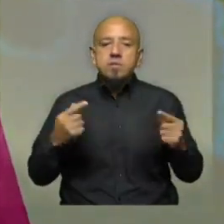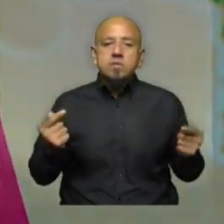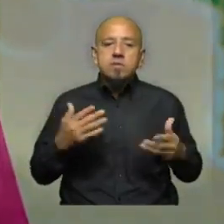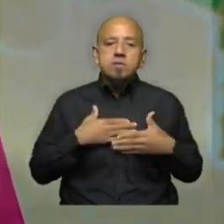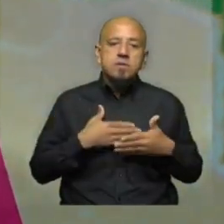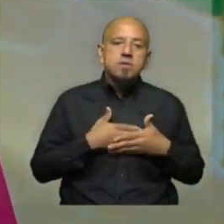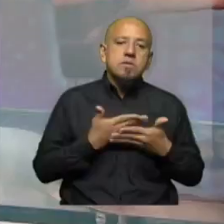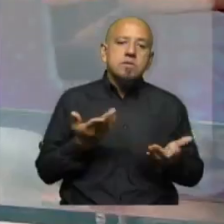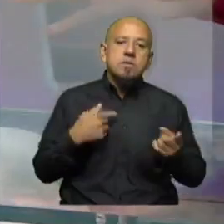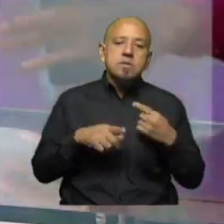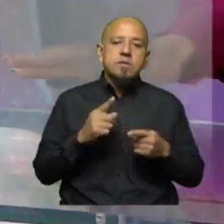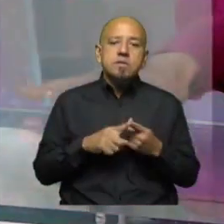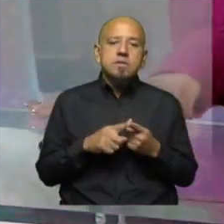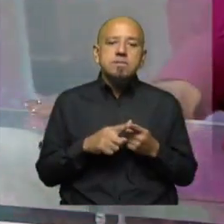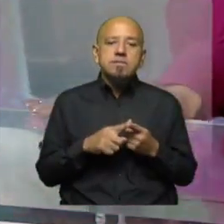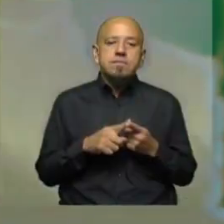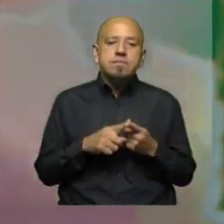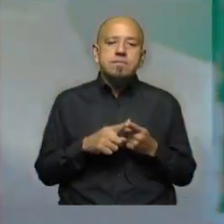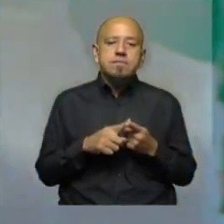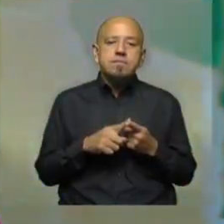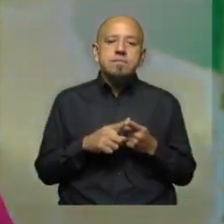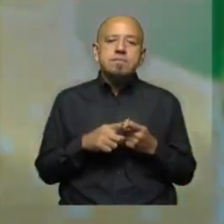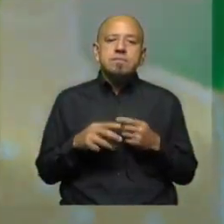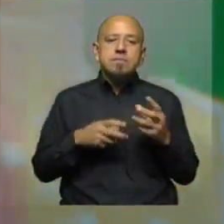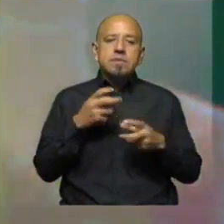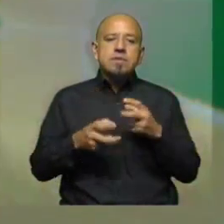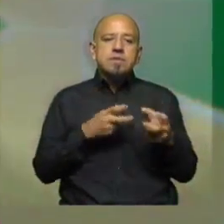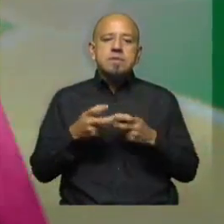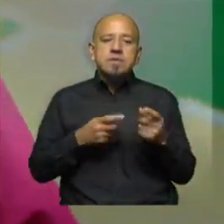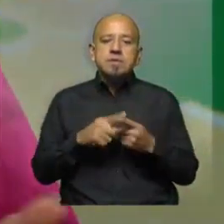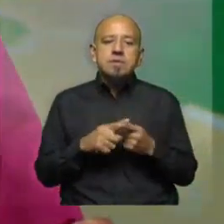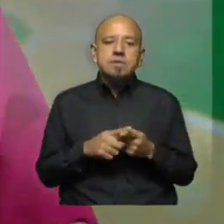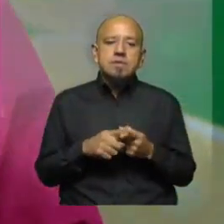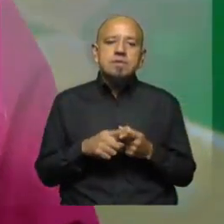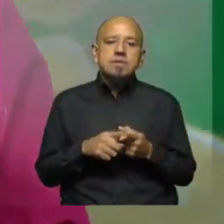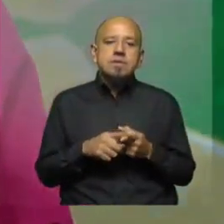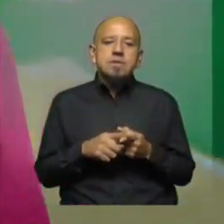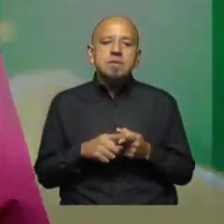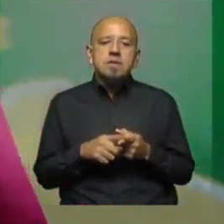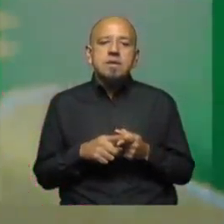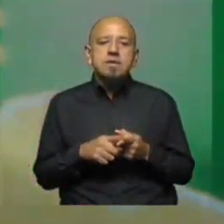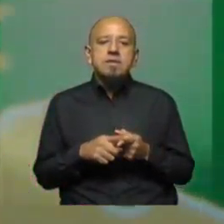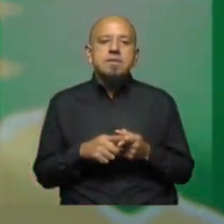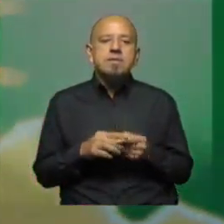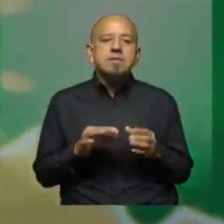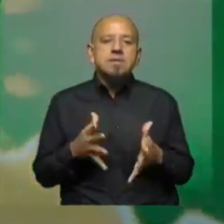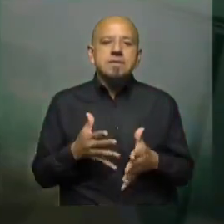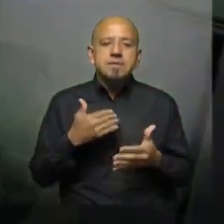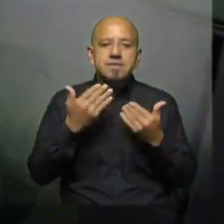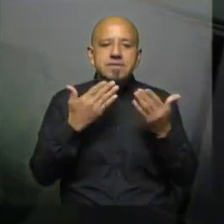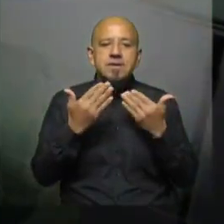Y tenés el color, ¿no? También. Sí, sí, uno de los colores. Bueno, hay varios colores. Ay, qué suspenso. ¿De qué vamos a